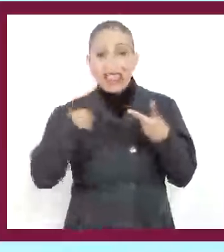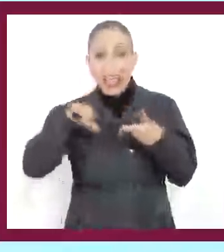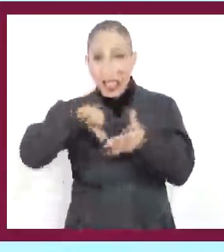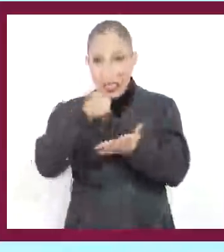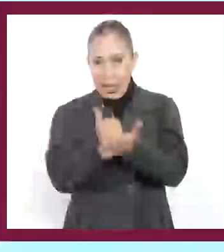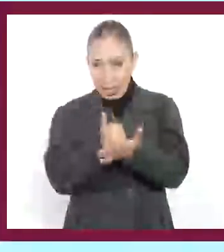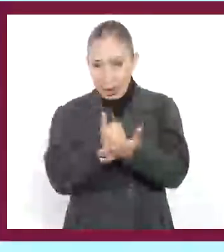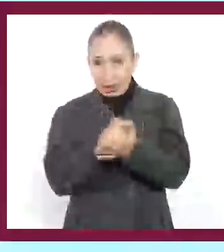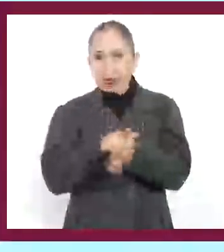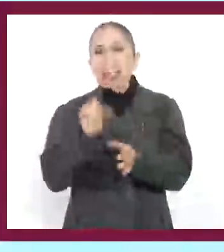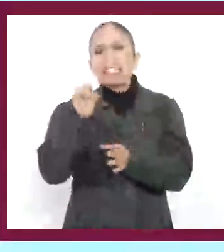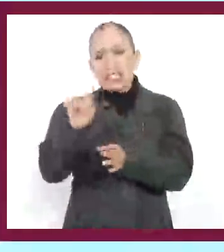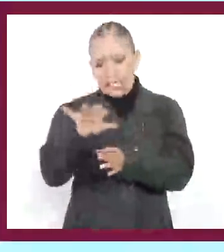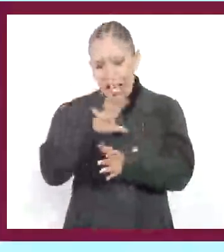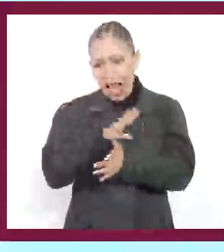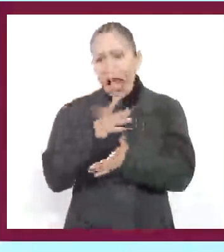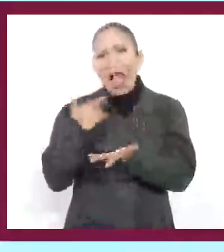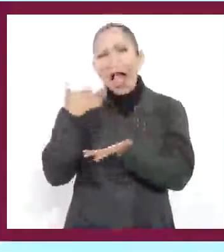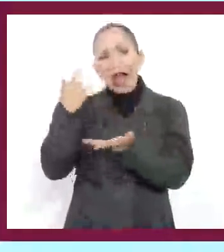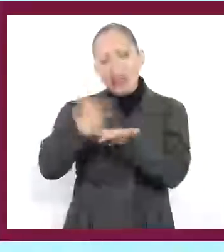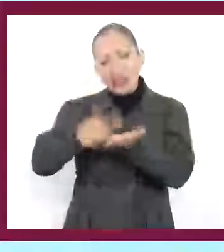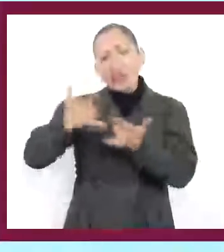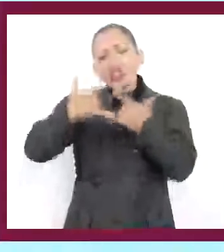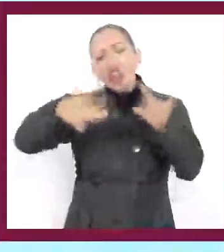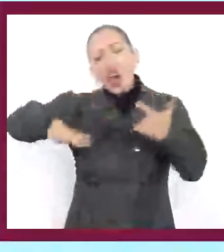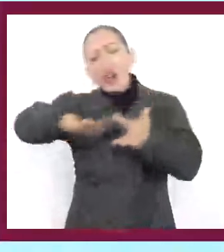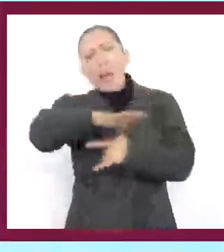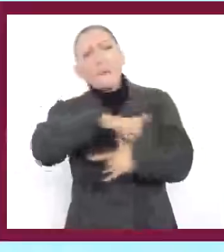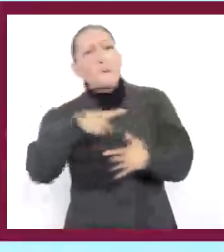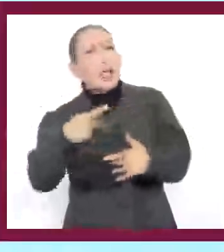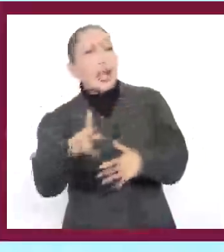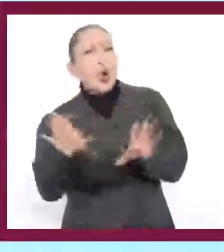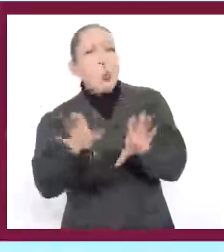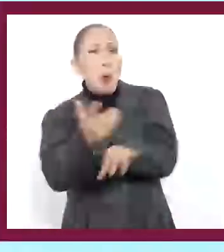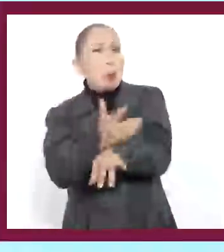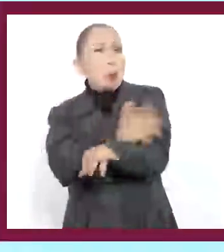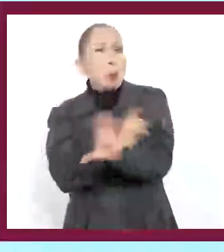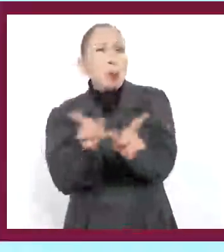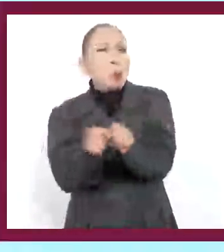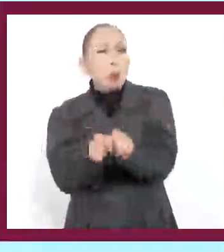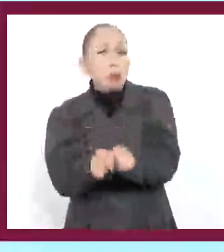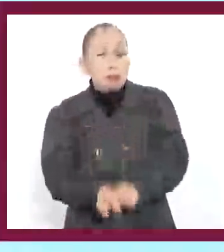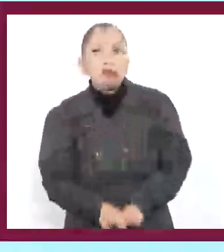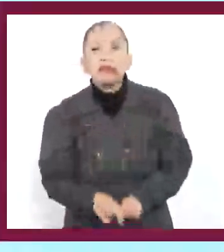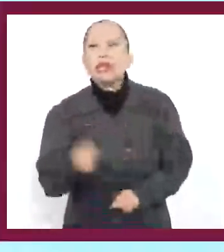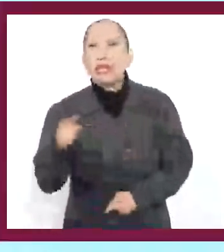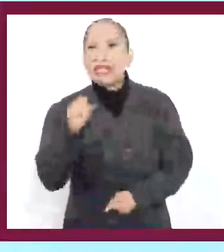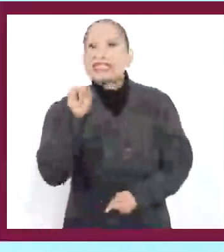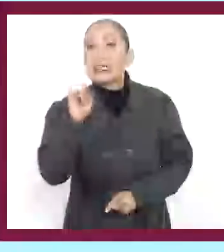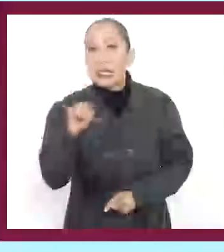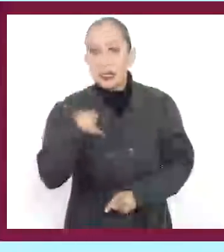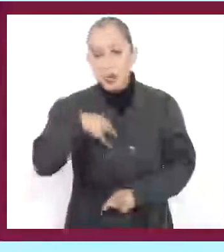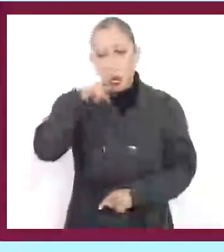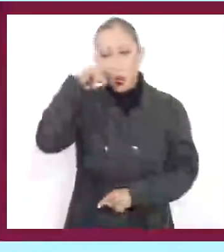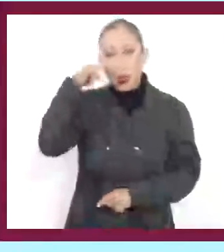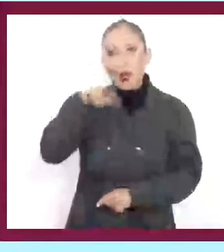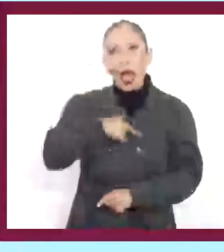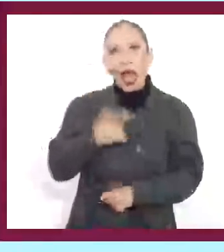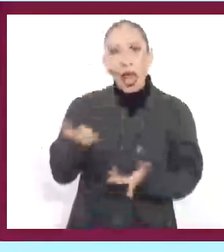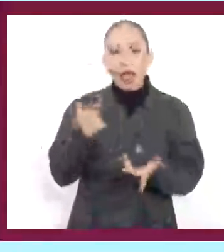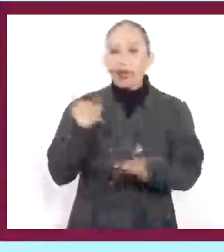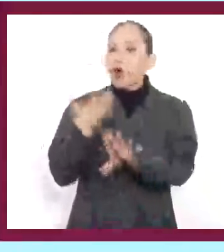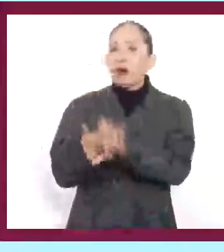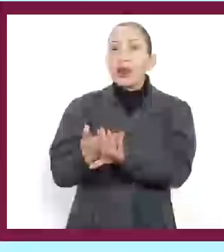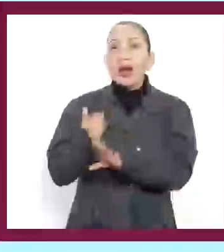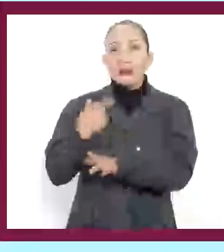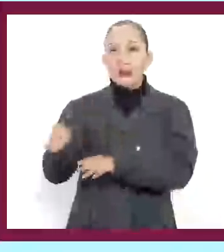enanos, porque aunque intervienen en la historia, su presencia es un acompañamiento. Y, aunque no la vemos, el